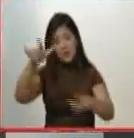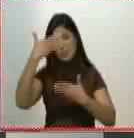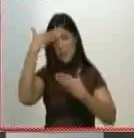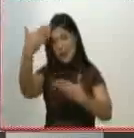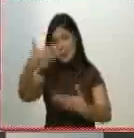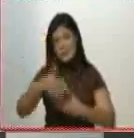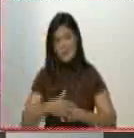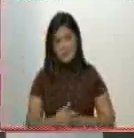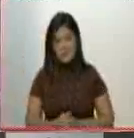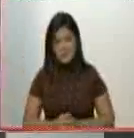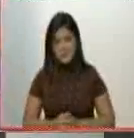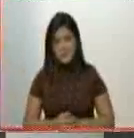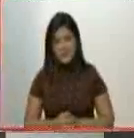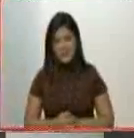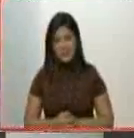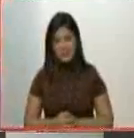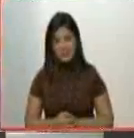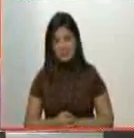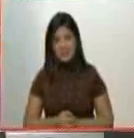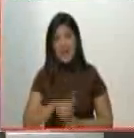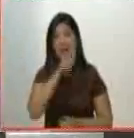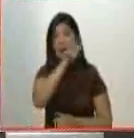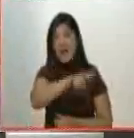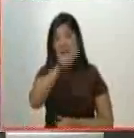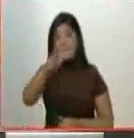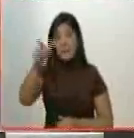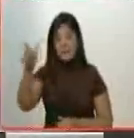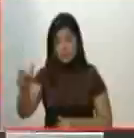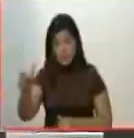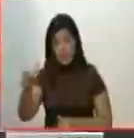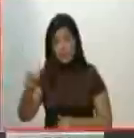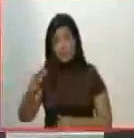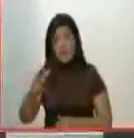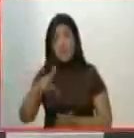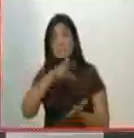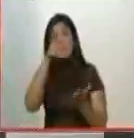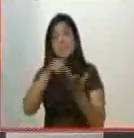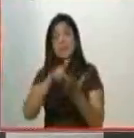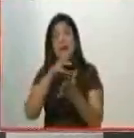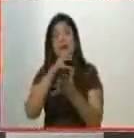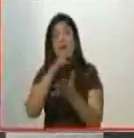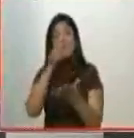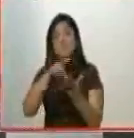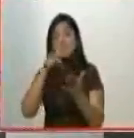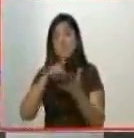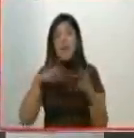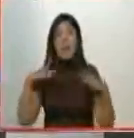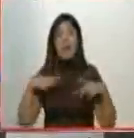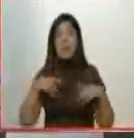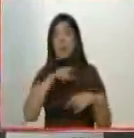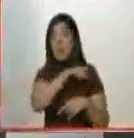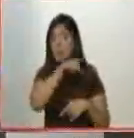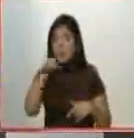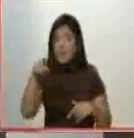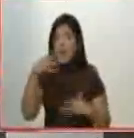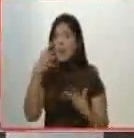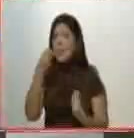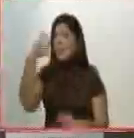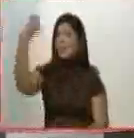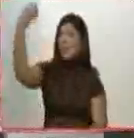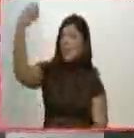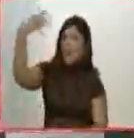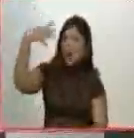saludo a quienes van a ser los protagonistas de las vacaciones. Van a recibir bastante sol.